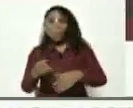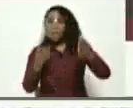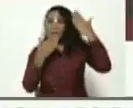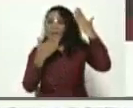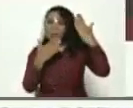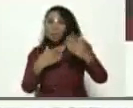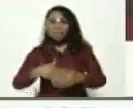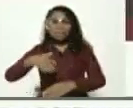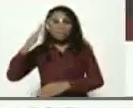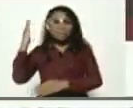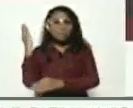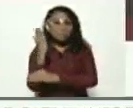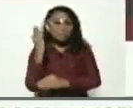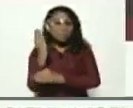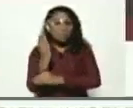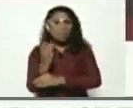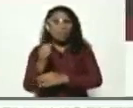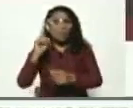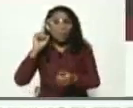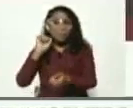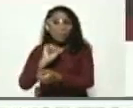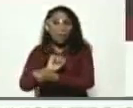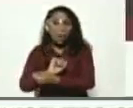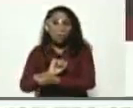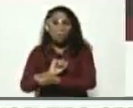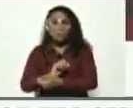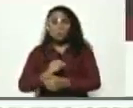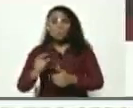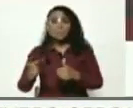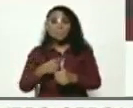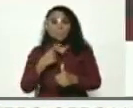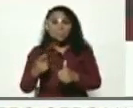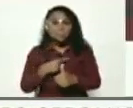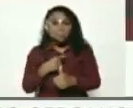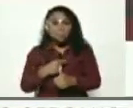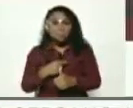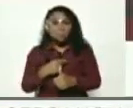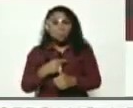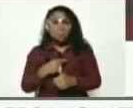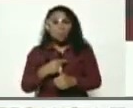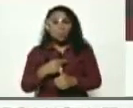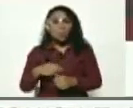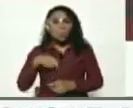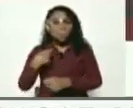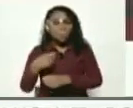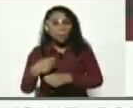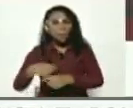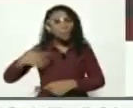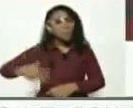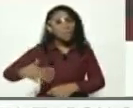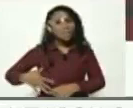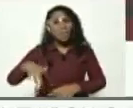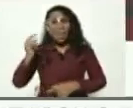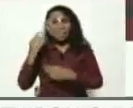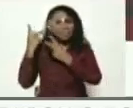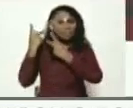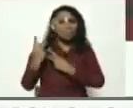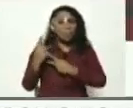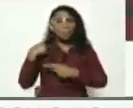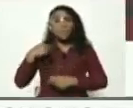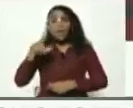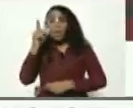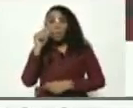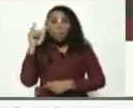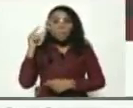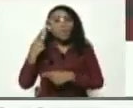las penalidades de los esclavos, las primacías, los diezmos y los derechos que pesan sobre los labradores y